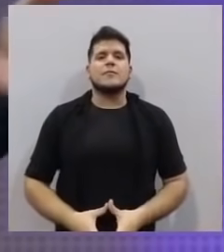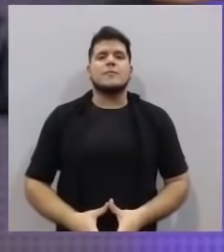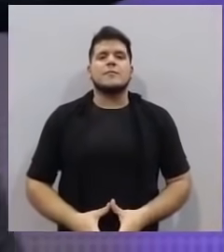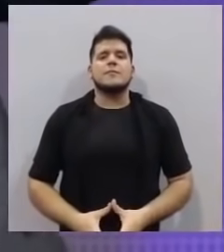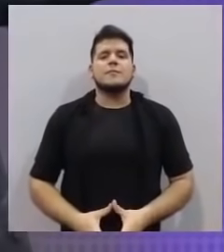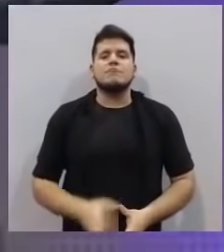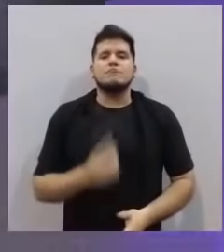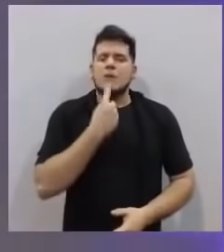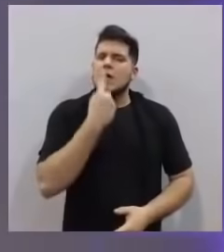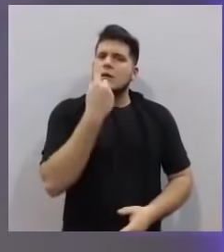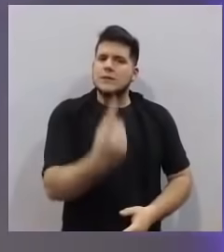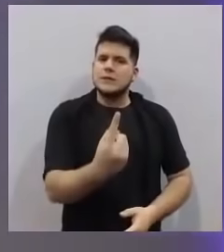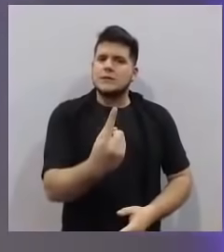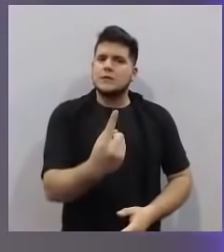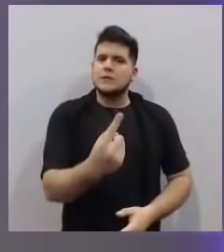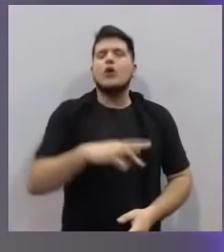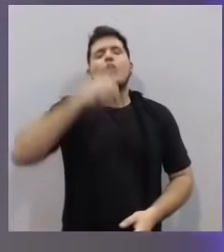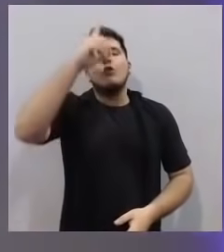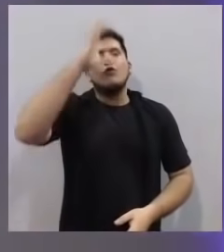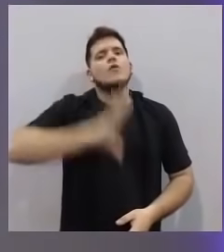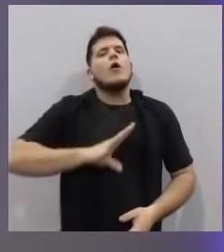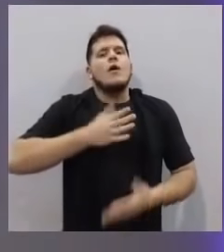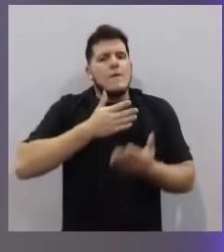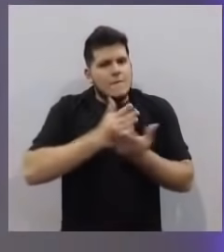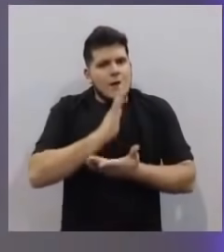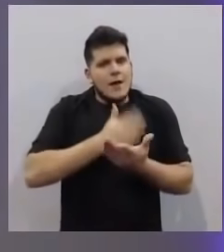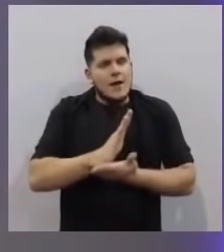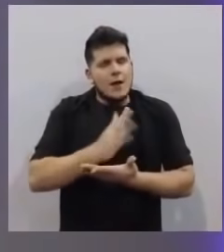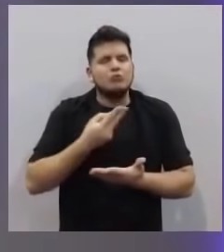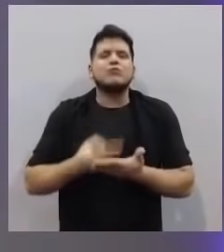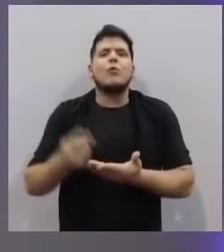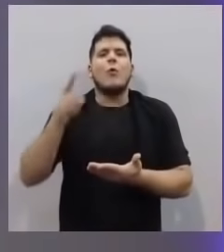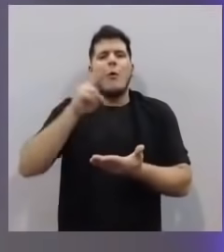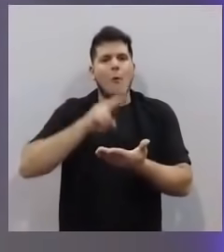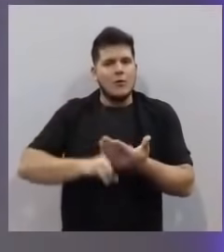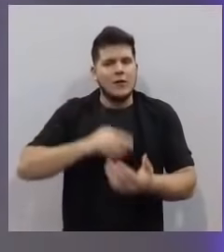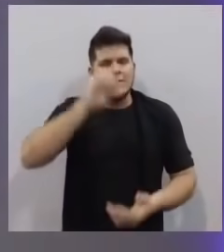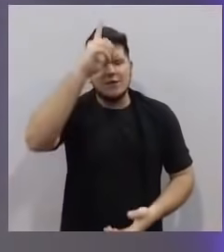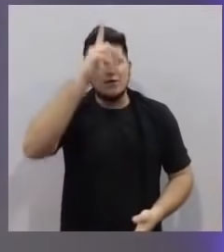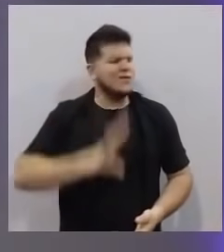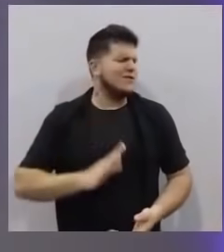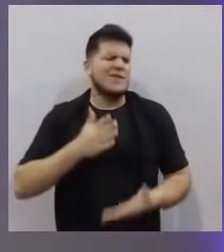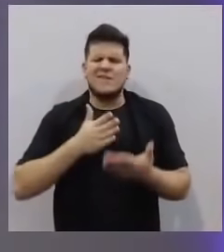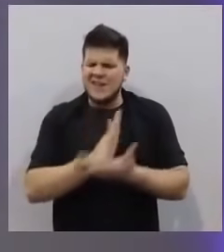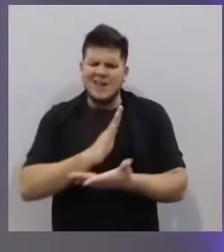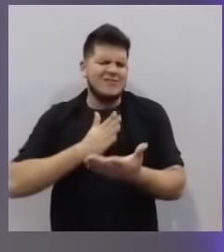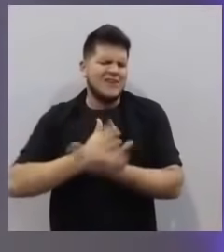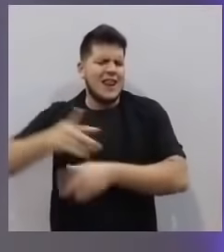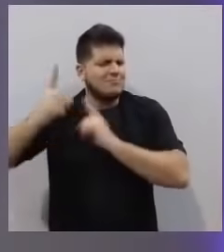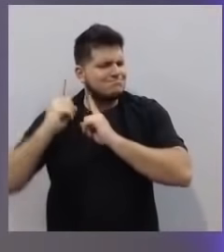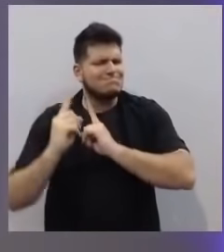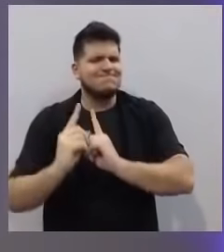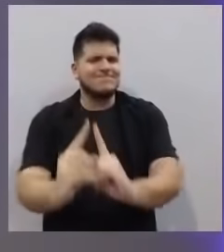diga dios es fiel diga los dioses fiel él sigue siendo fiel